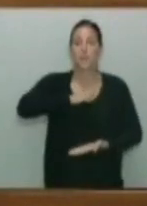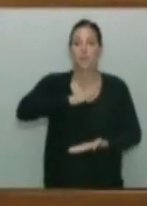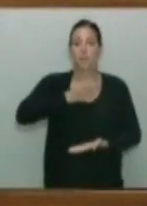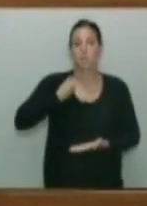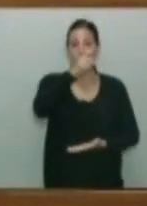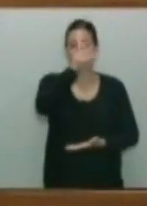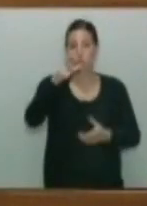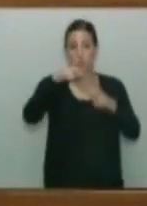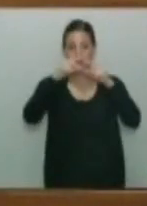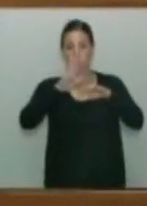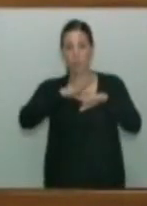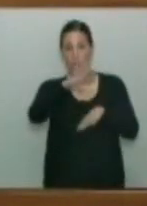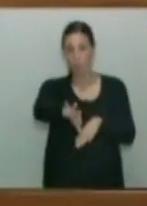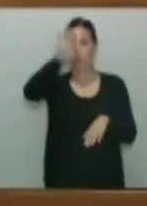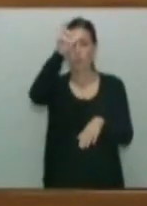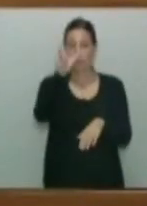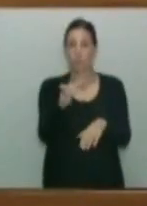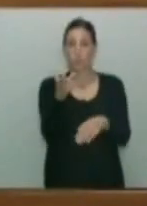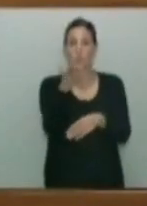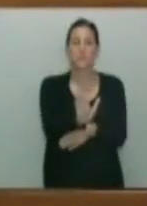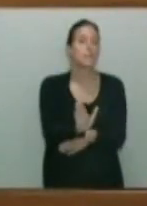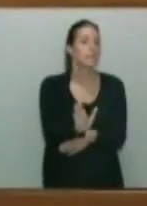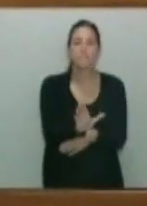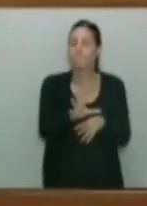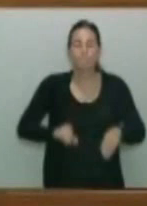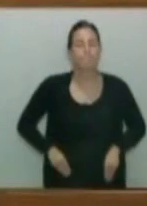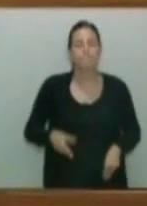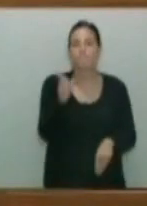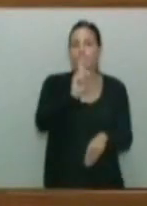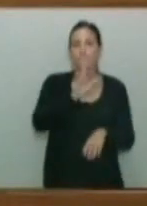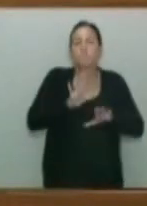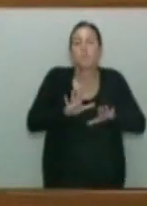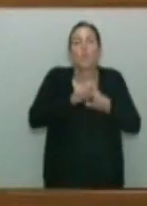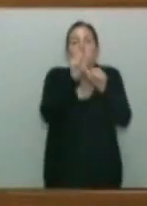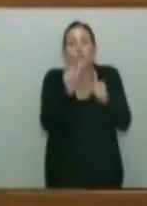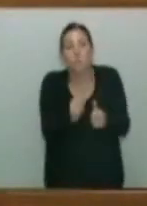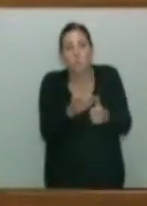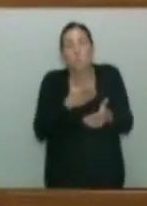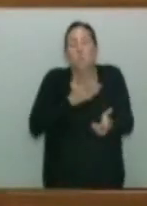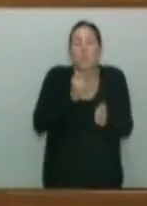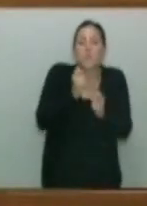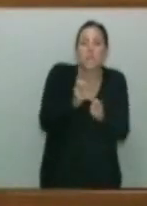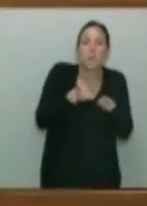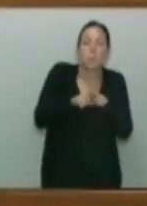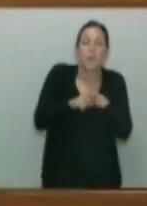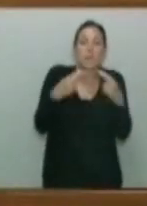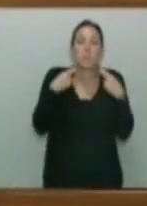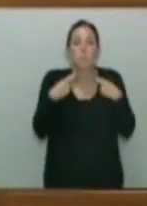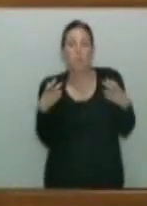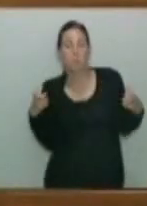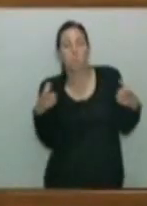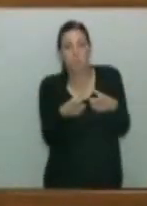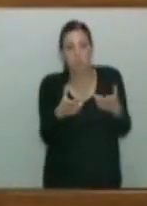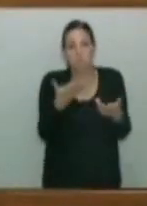asturianos para elegir a sus representantes, no la aceptaremos. Pero hay fórmulas que pueden garantizar con menos diputados que se cumplan esos principios. Por